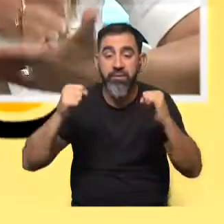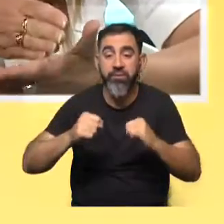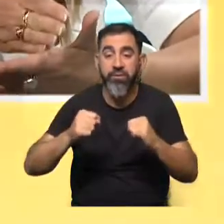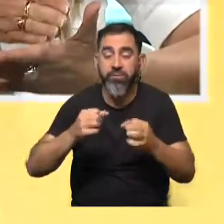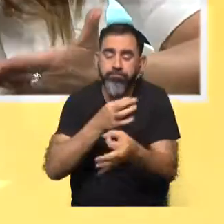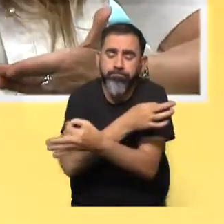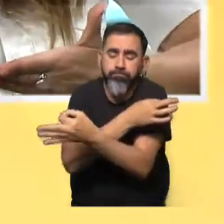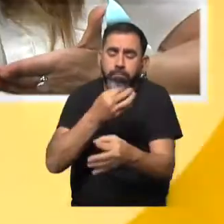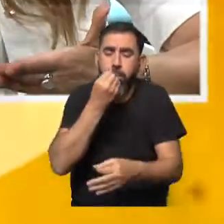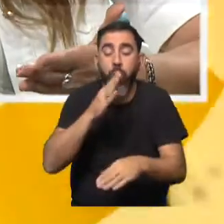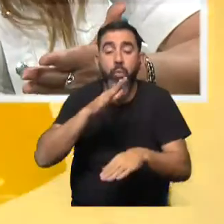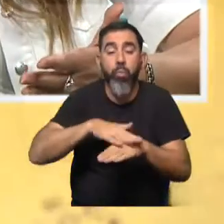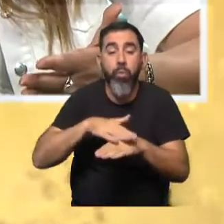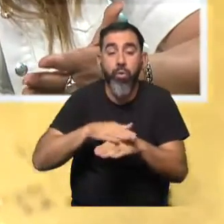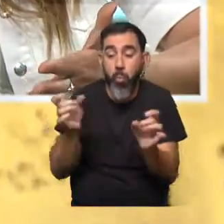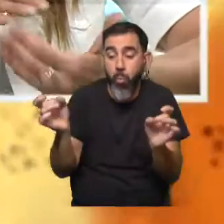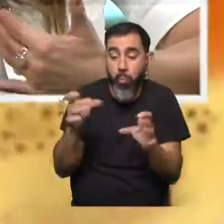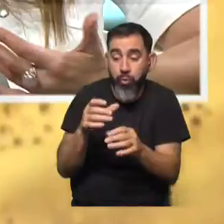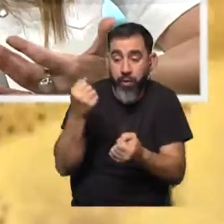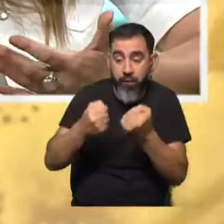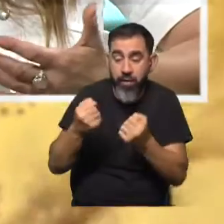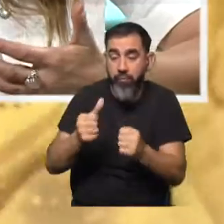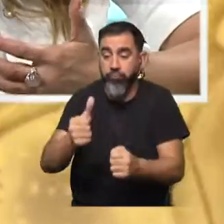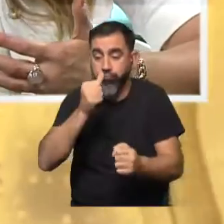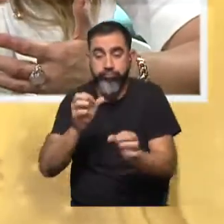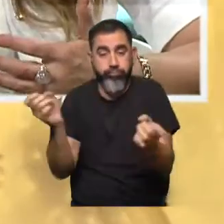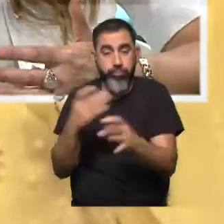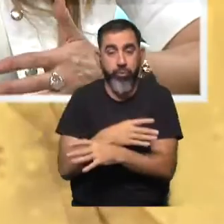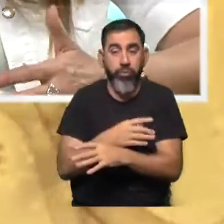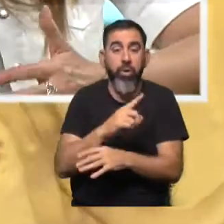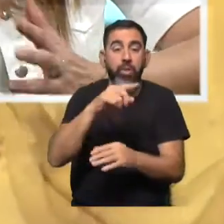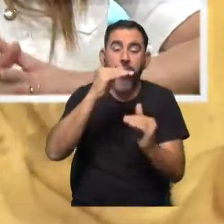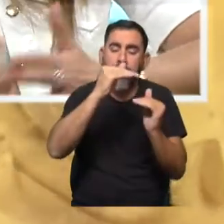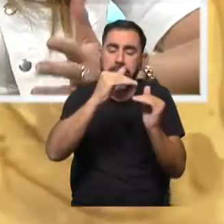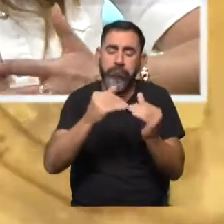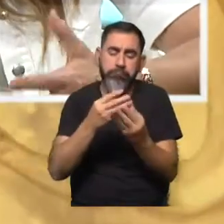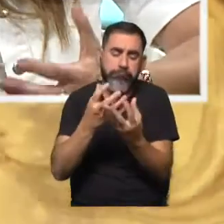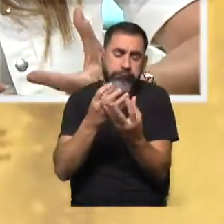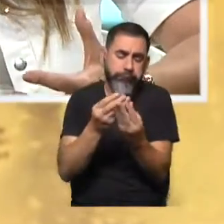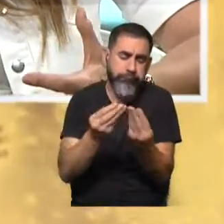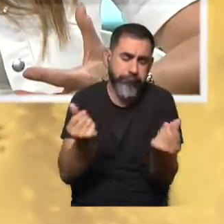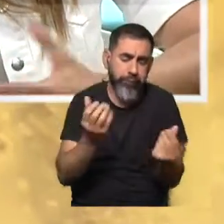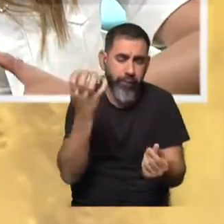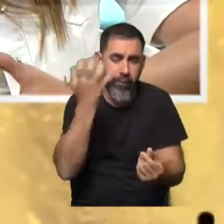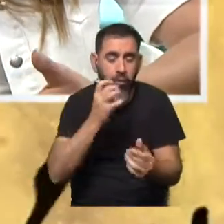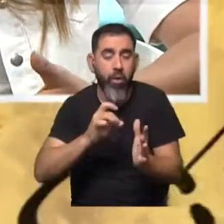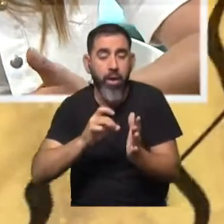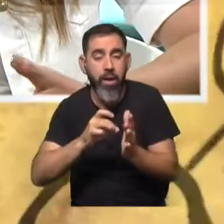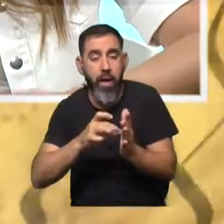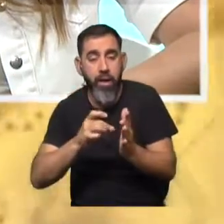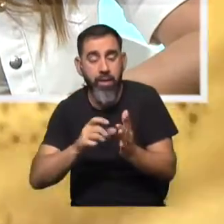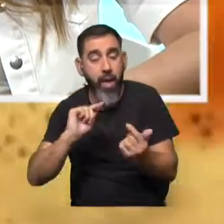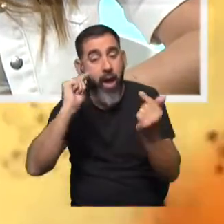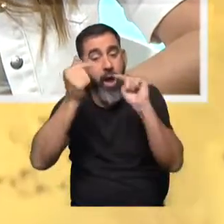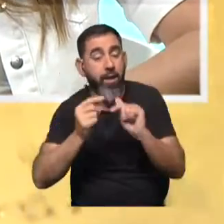momento óptimo de consumo, ni bien sale de la cervecería y luego empieza como el producto a decaer en cuanto a calidad.